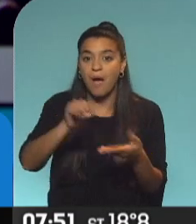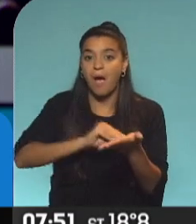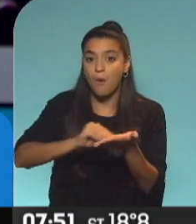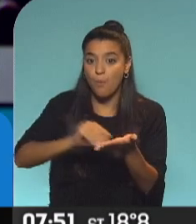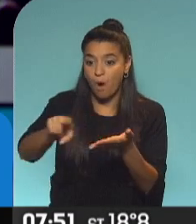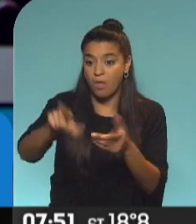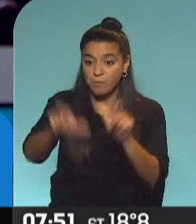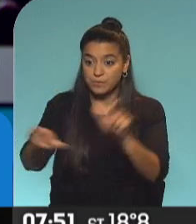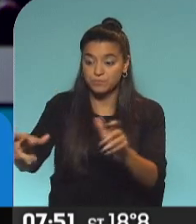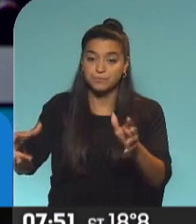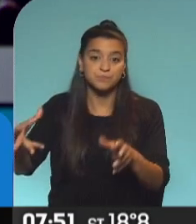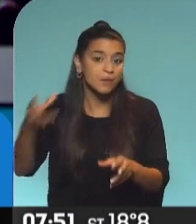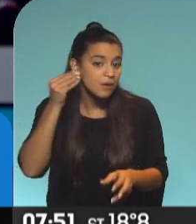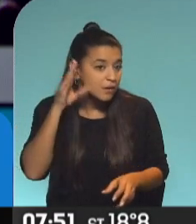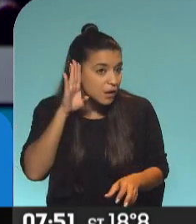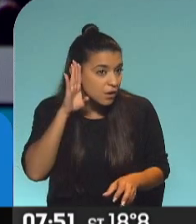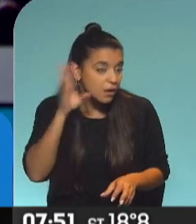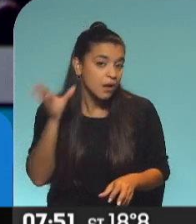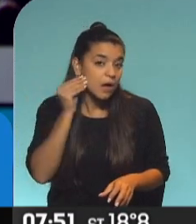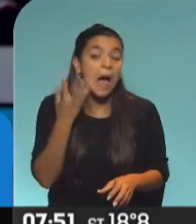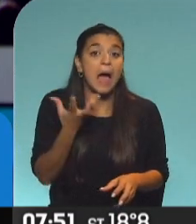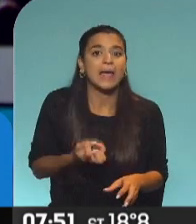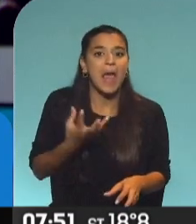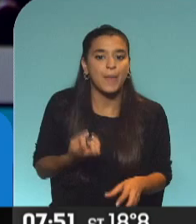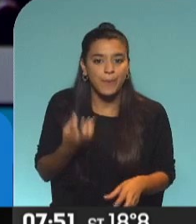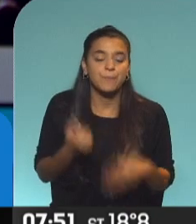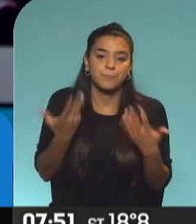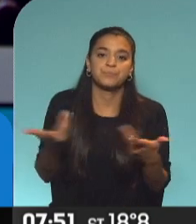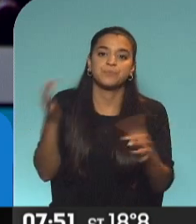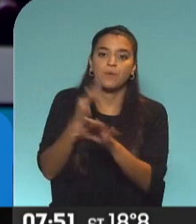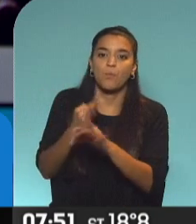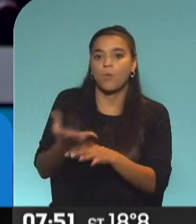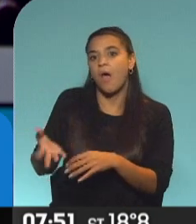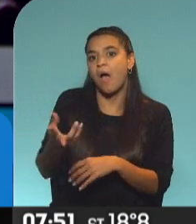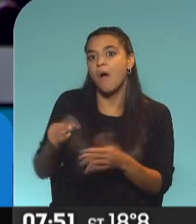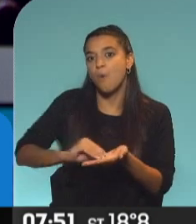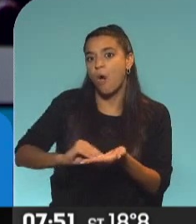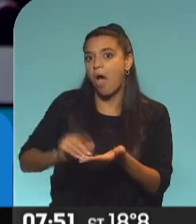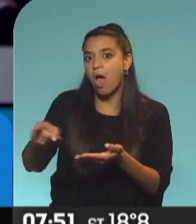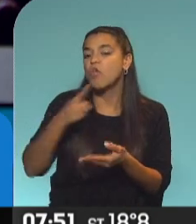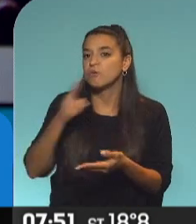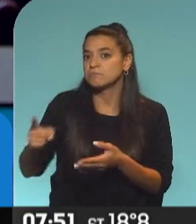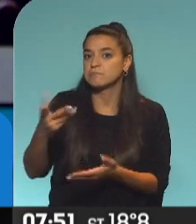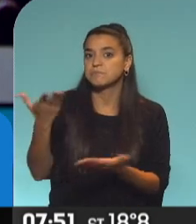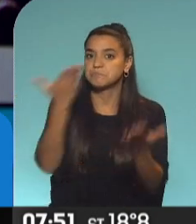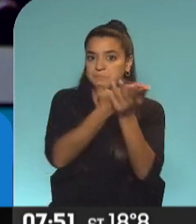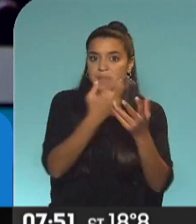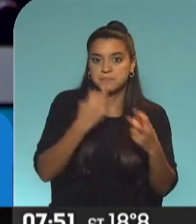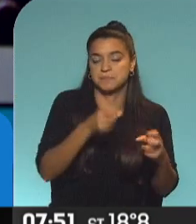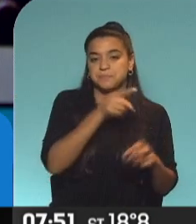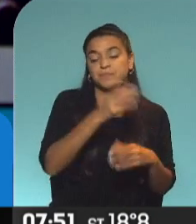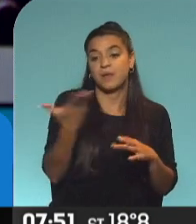con sus clientes algo está prohibidísimo y por esto el colegio de abogados es querellante bueno yo también son víctimas ayer